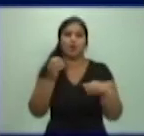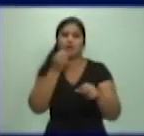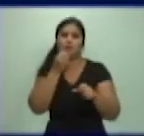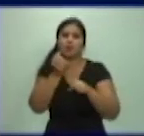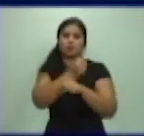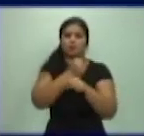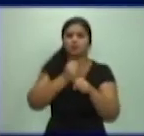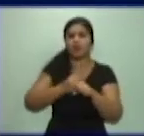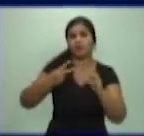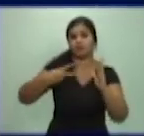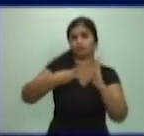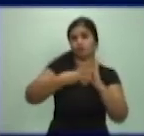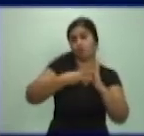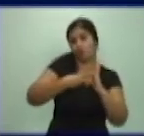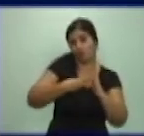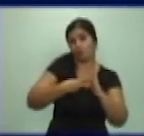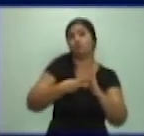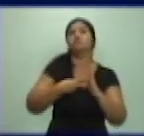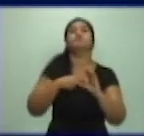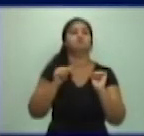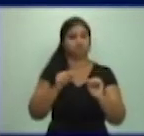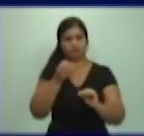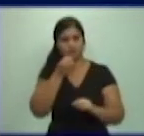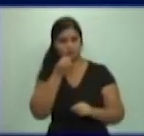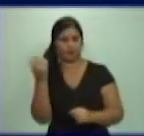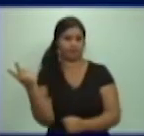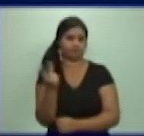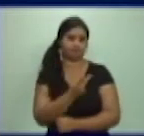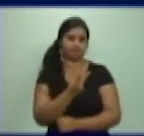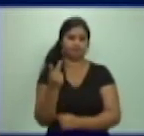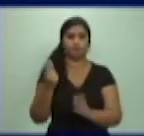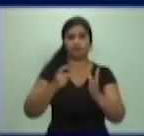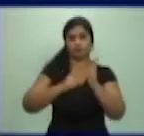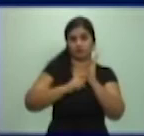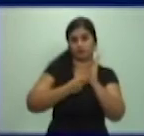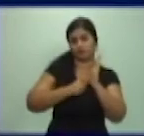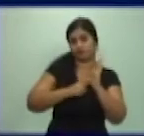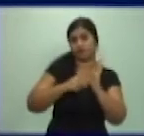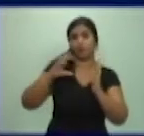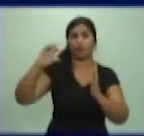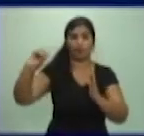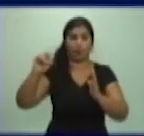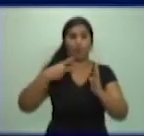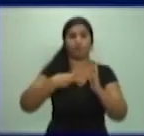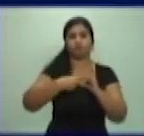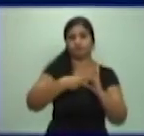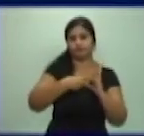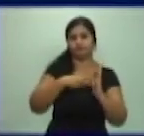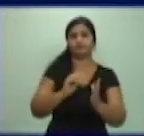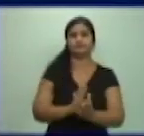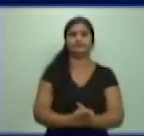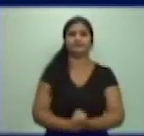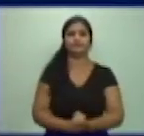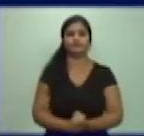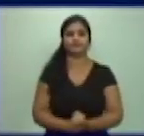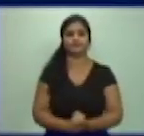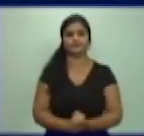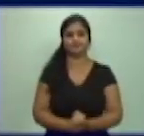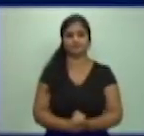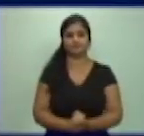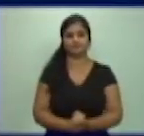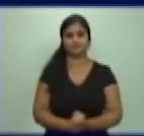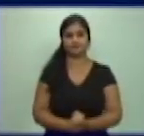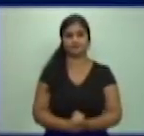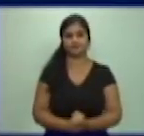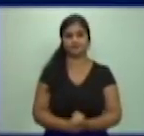expresión conclusiva de resumen que resume, porque me dice: la civilización retrocedería siglos si ocurre todo eso anterior,